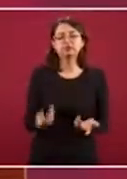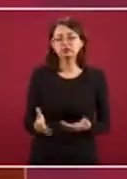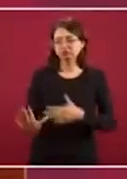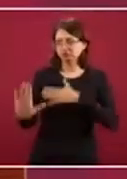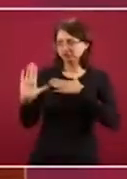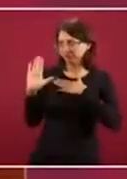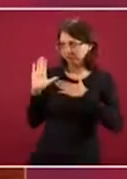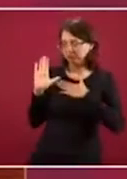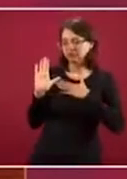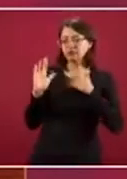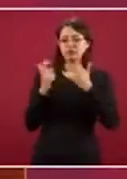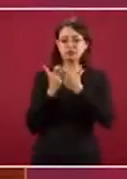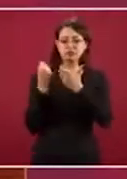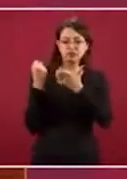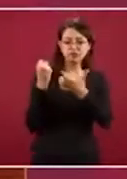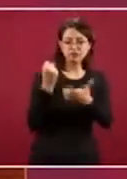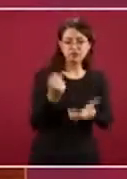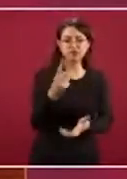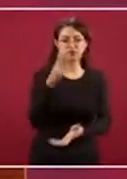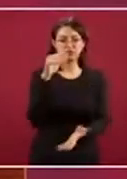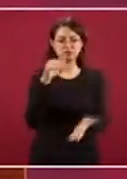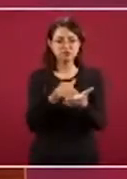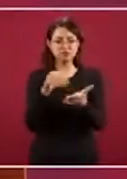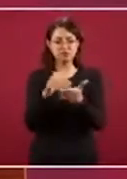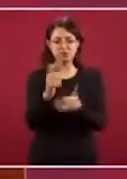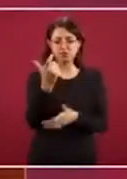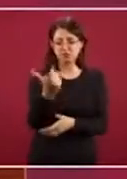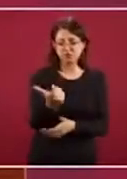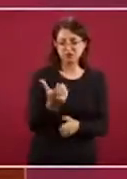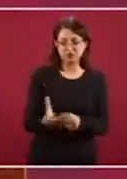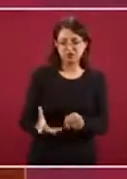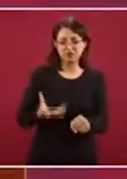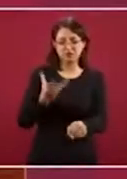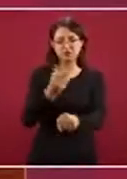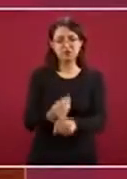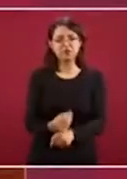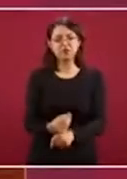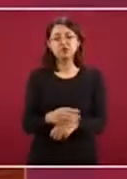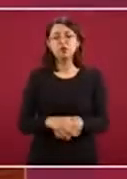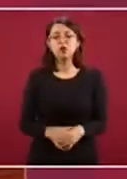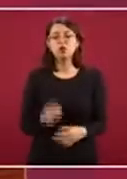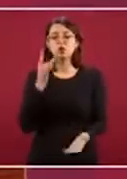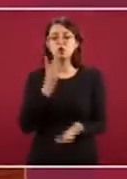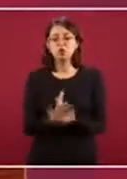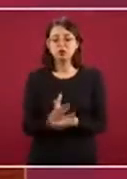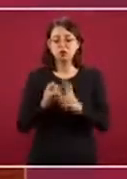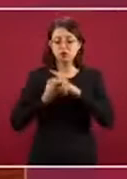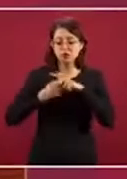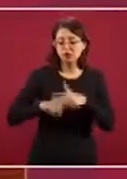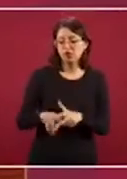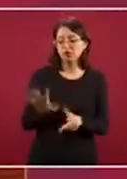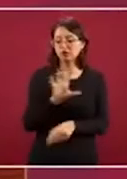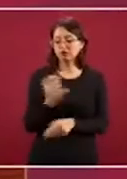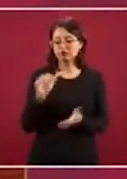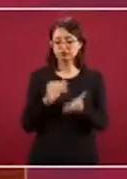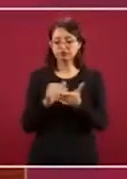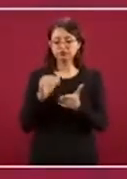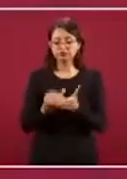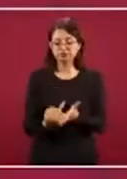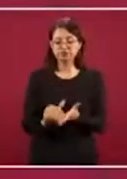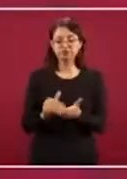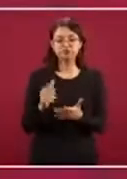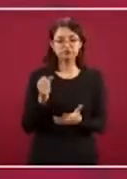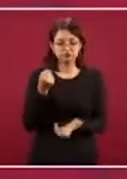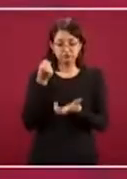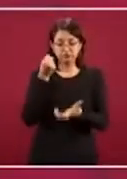afectar en fideicomiso dos mil millones de pesos se inició únicamente con 500 millones de pesos al final